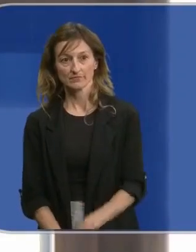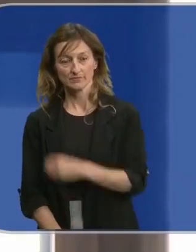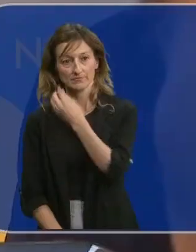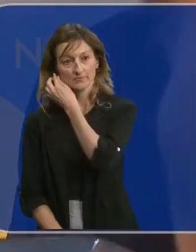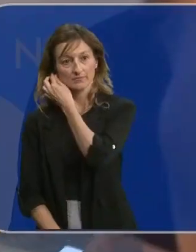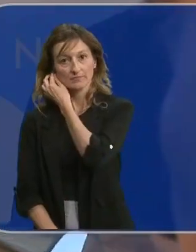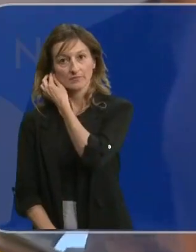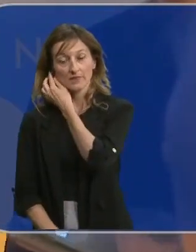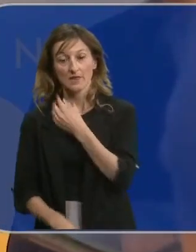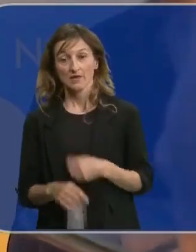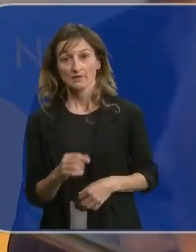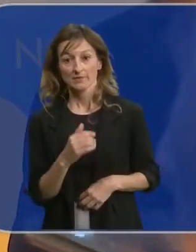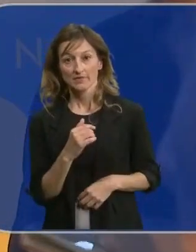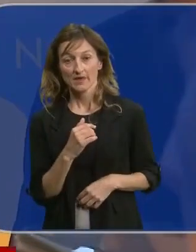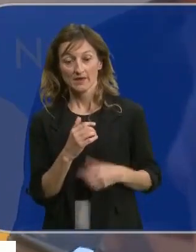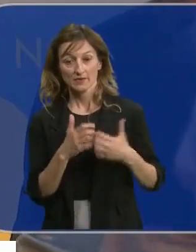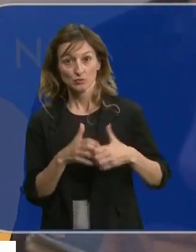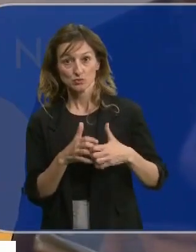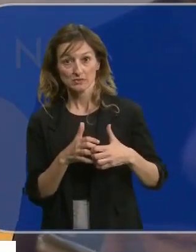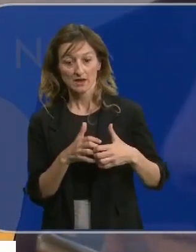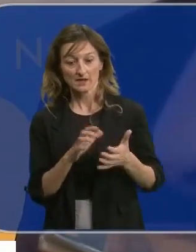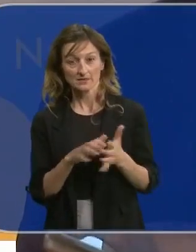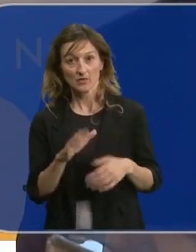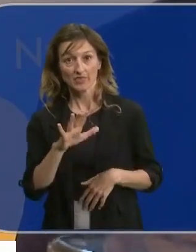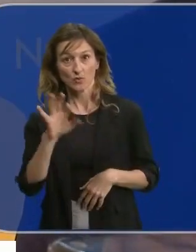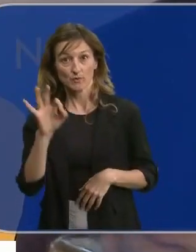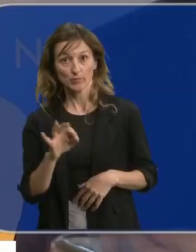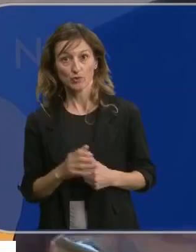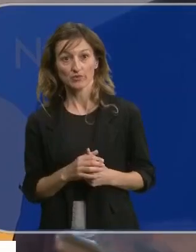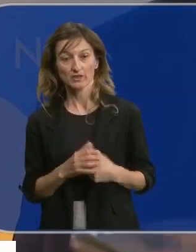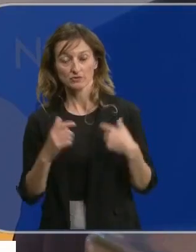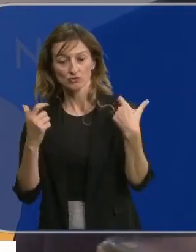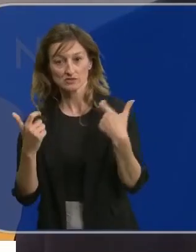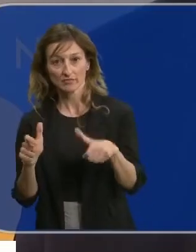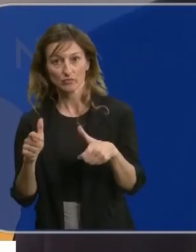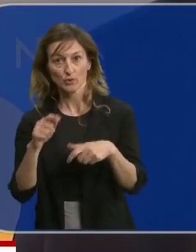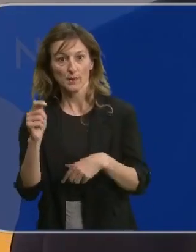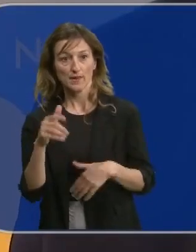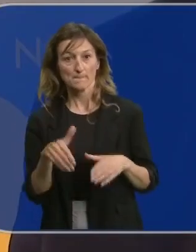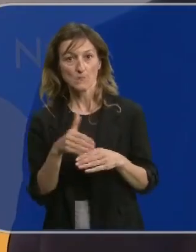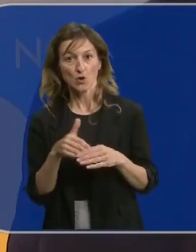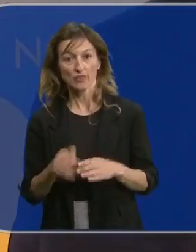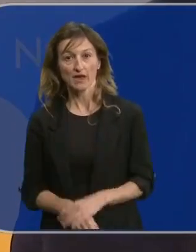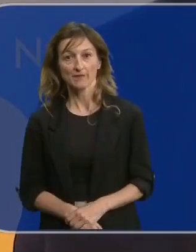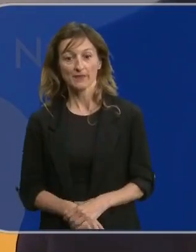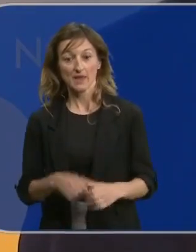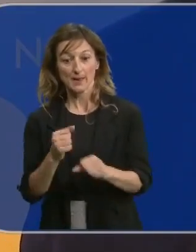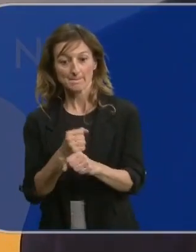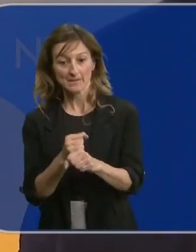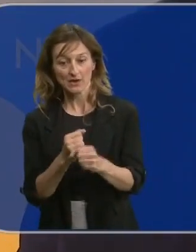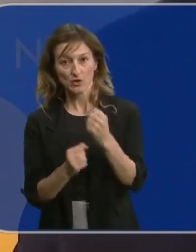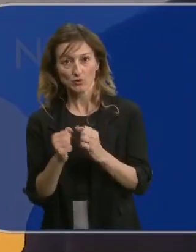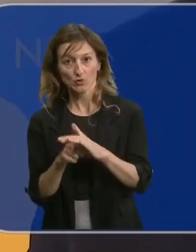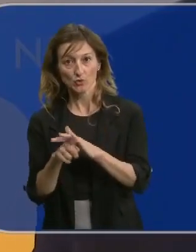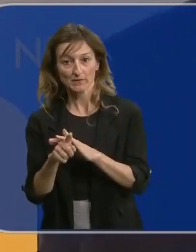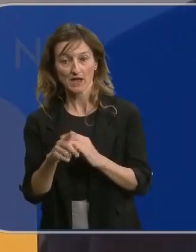empresas casi un 5% de la indri indria Castellano y leonesa es del sector de la moda genera empleo genera economía